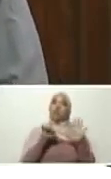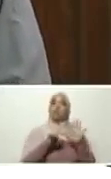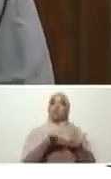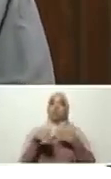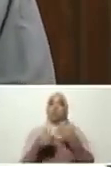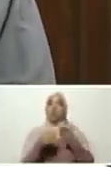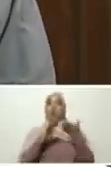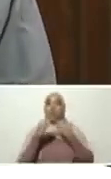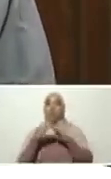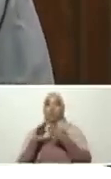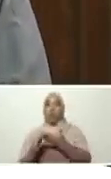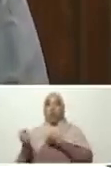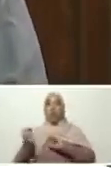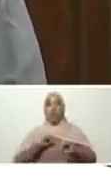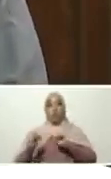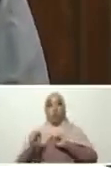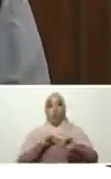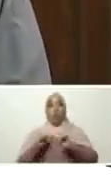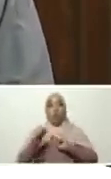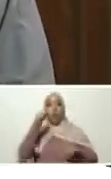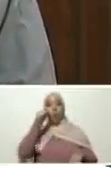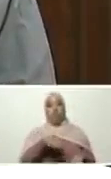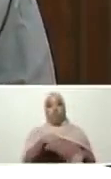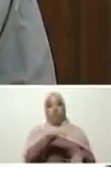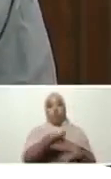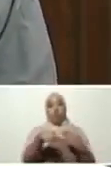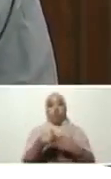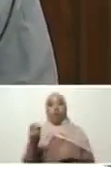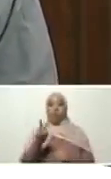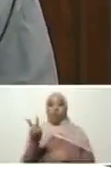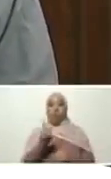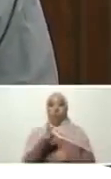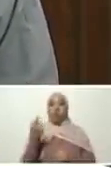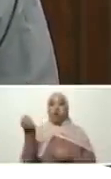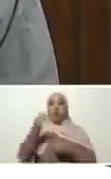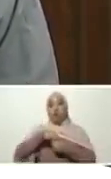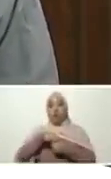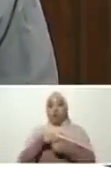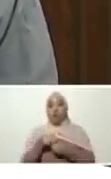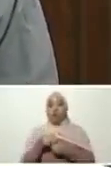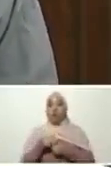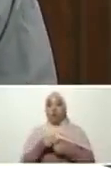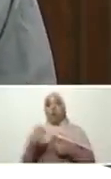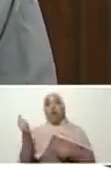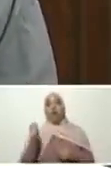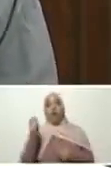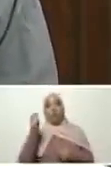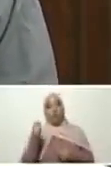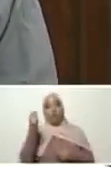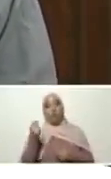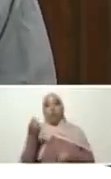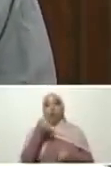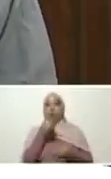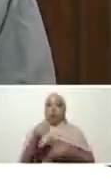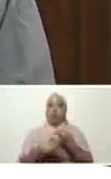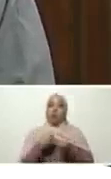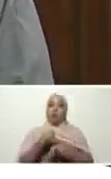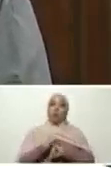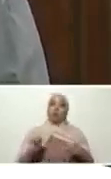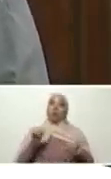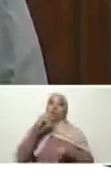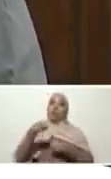3.641 comunas, a los movimientos populares que existen en el país, e incorporar a los diputados, a los concejales, a las alcaldías y